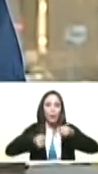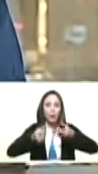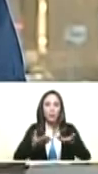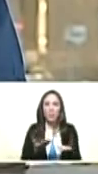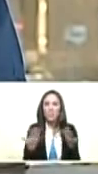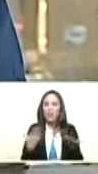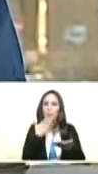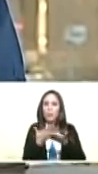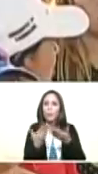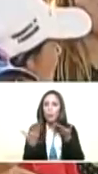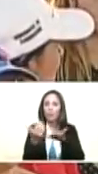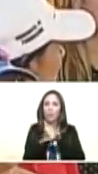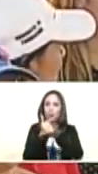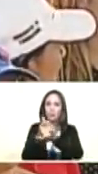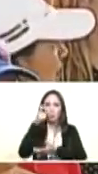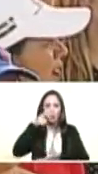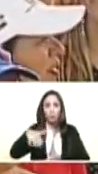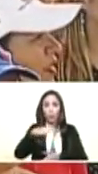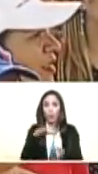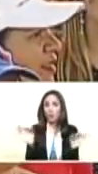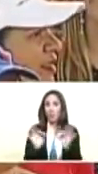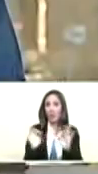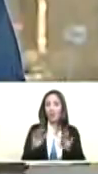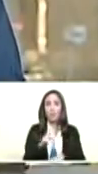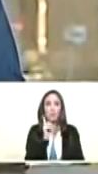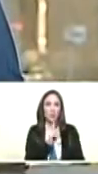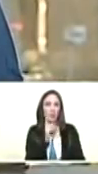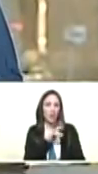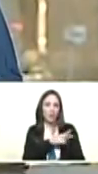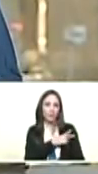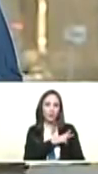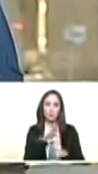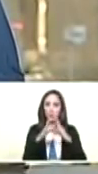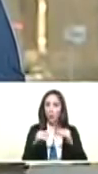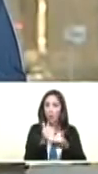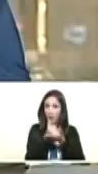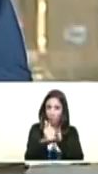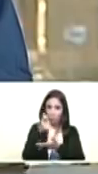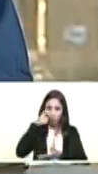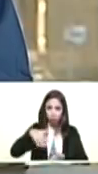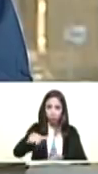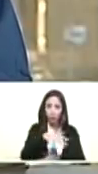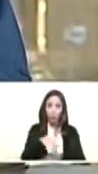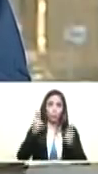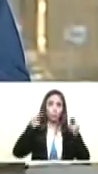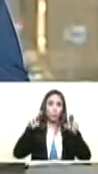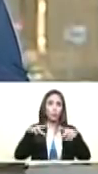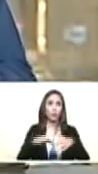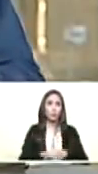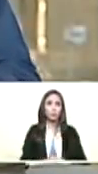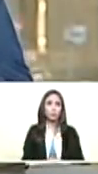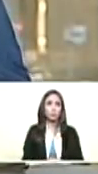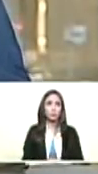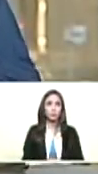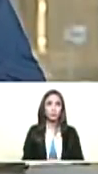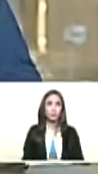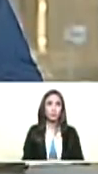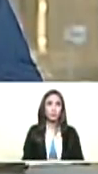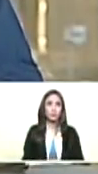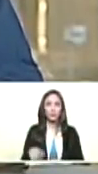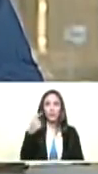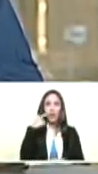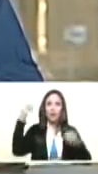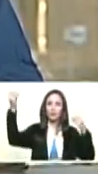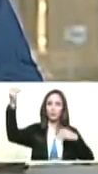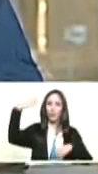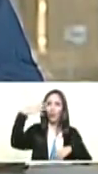al pueblo? Puras mentiras, puras mentiras. Mira cómo me pega ese sol, ¿ves? Sabroso,